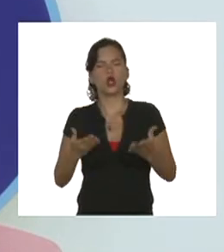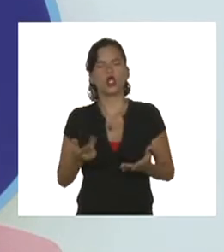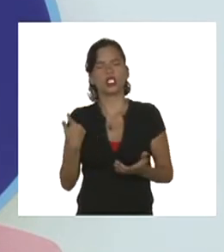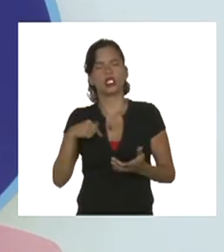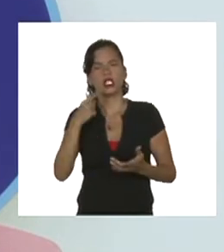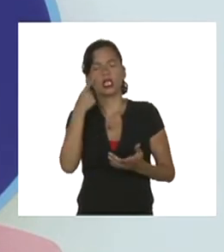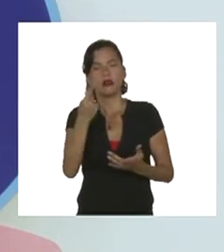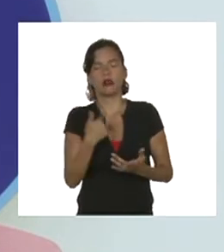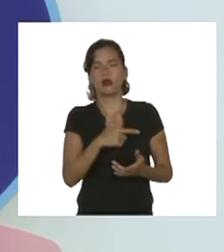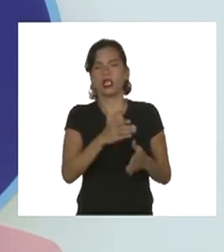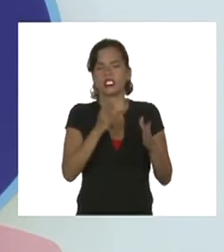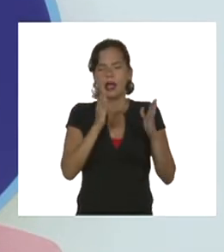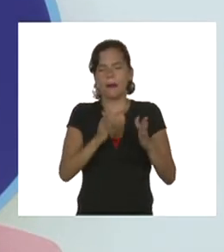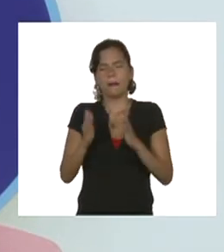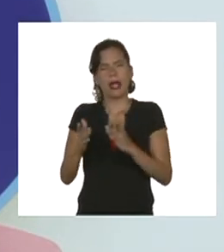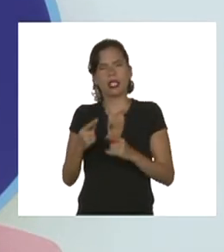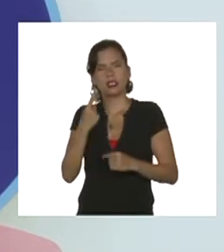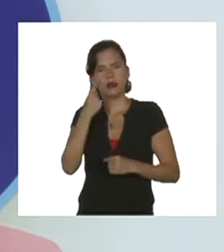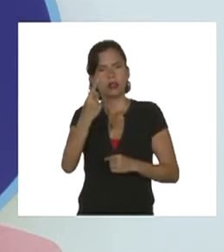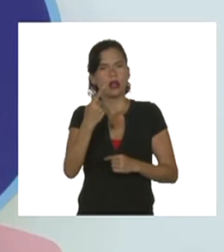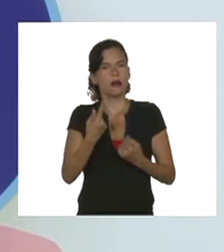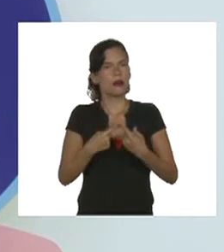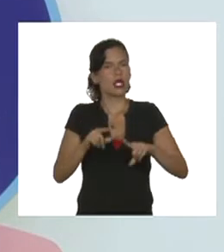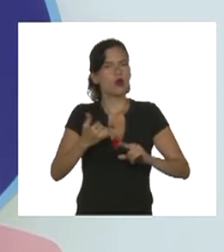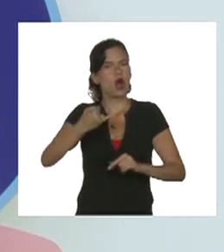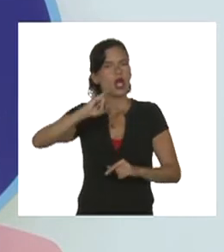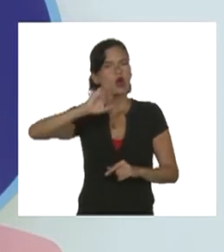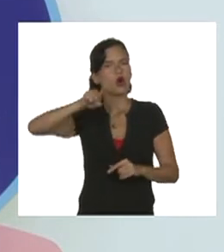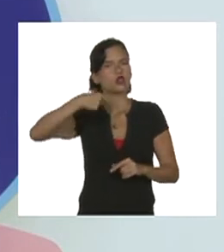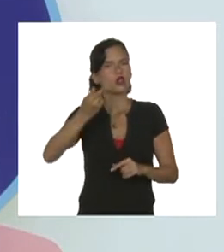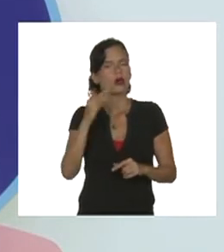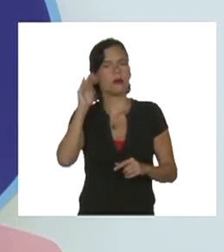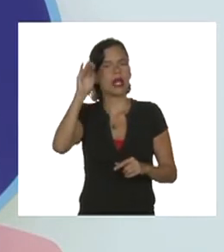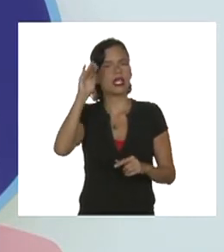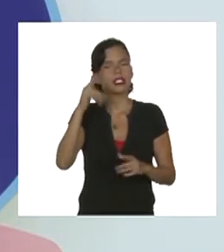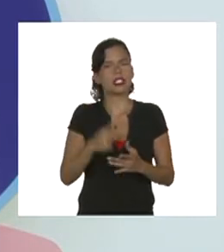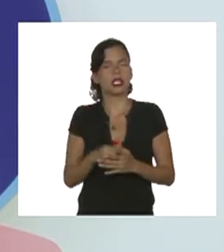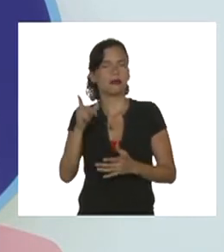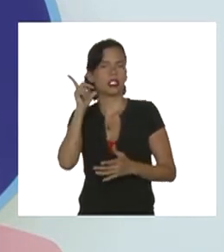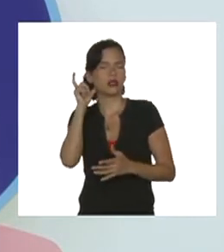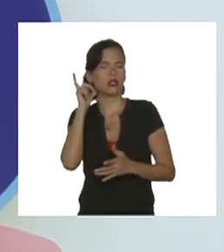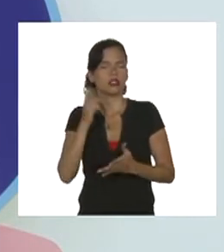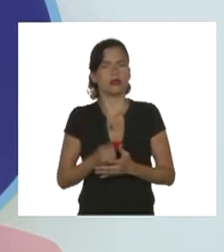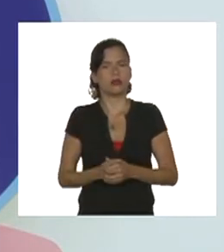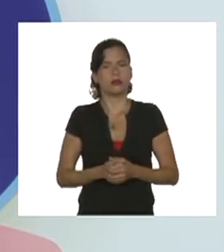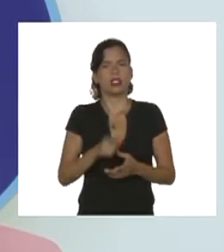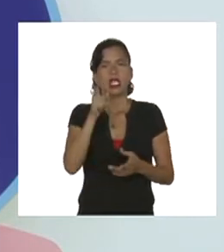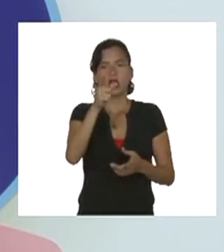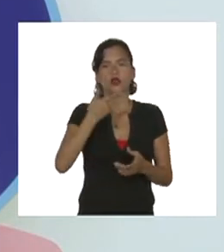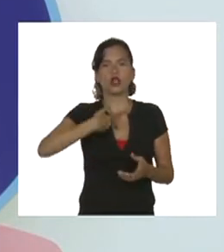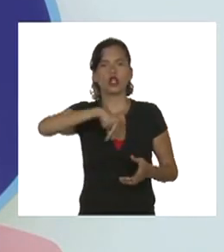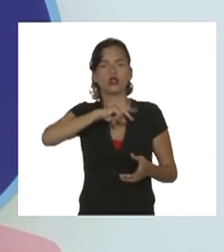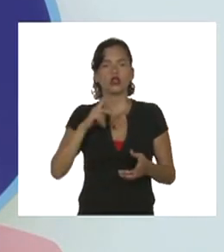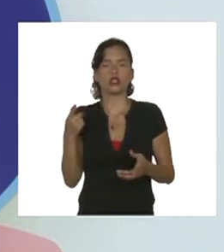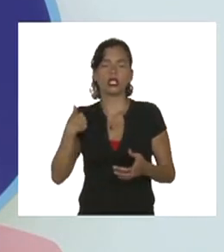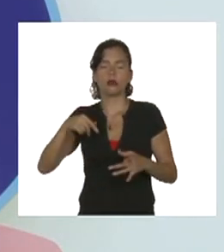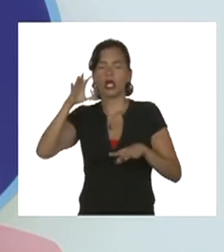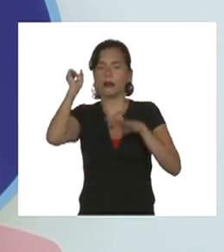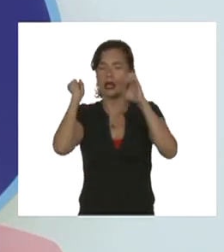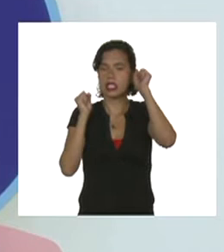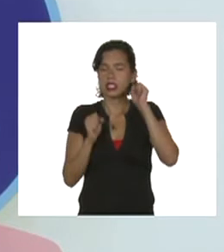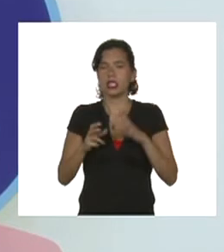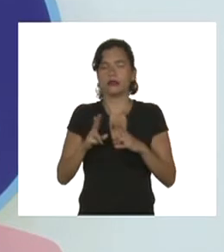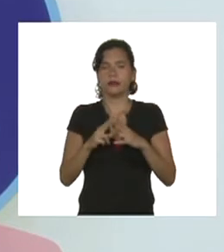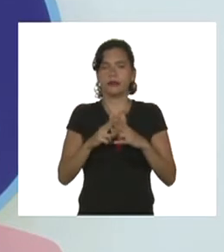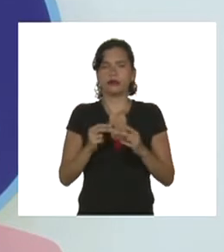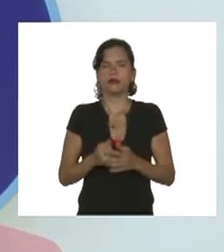refiere a esa parte visual, pero hay otros que van más allá de la parte auditiva. Eso es lo que nosotros tenemos que aprender a